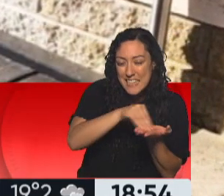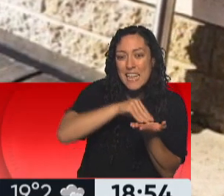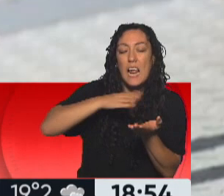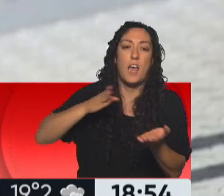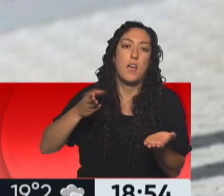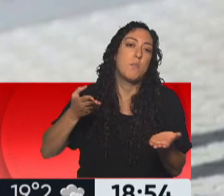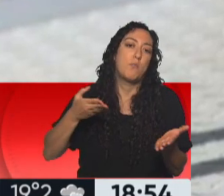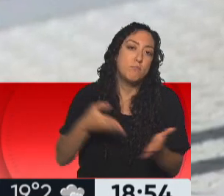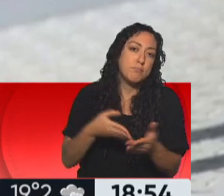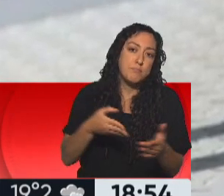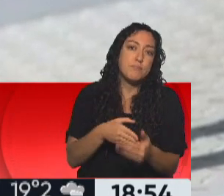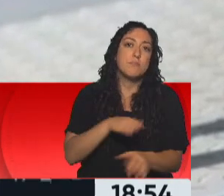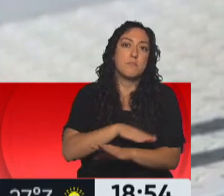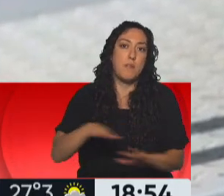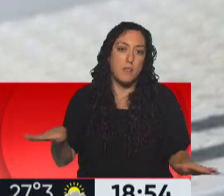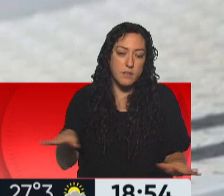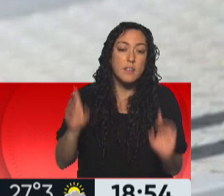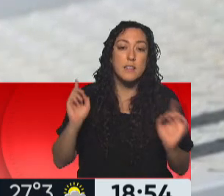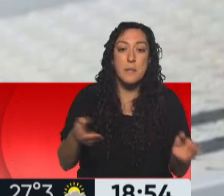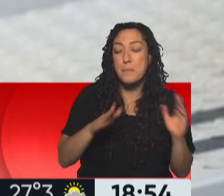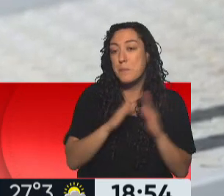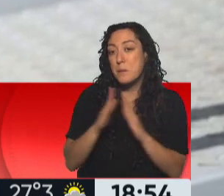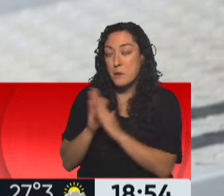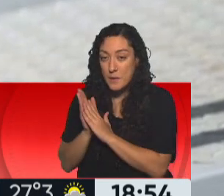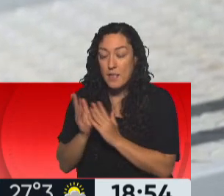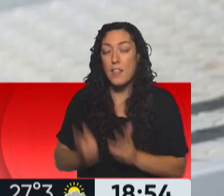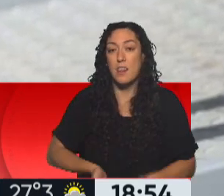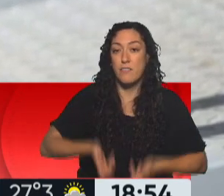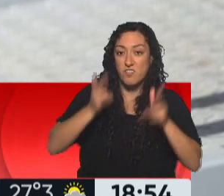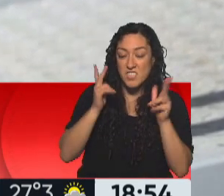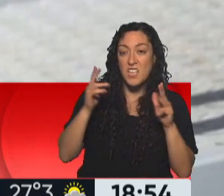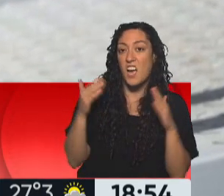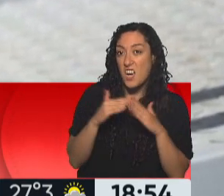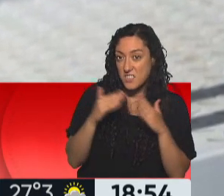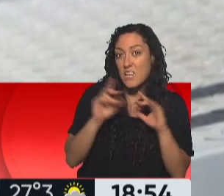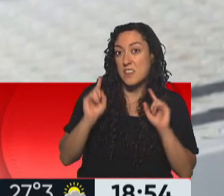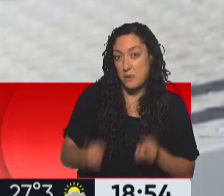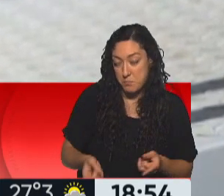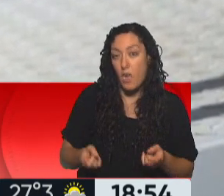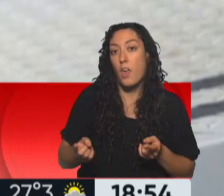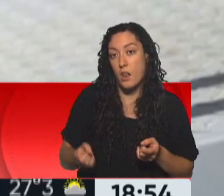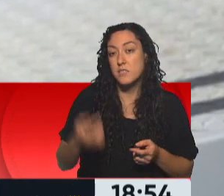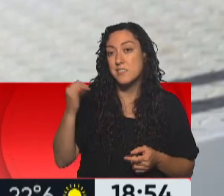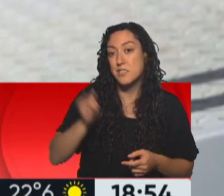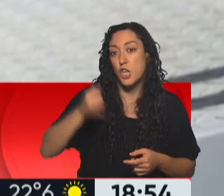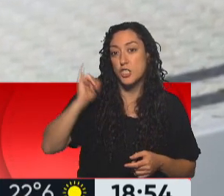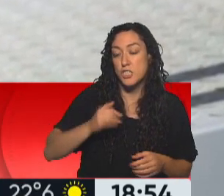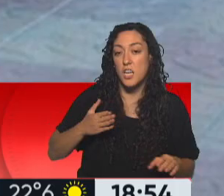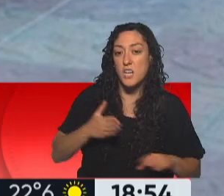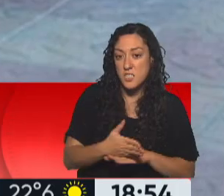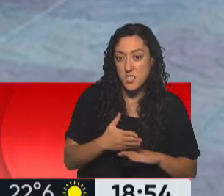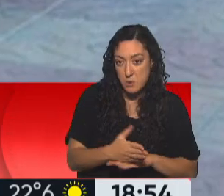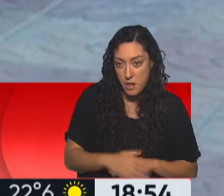es importante también hablar de los edificios de viviendas. Los edificios de viviendas también están obligados a tener